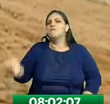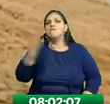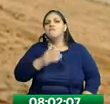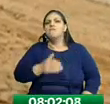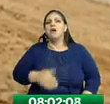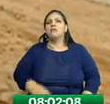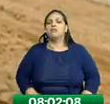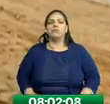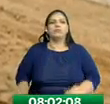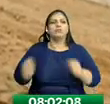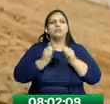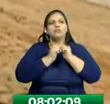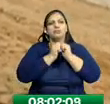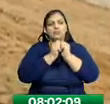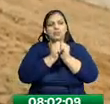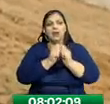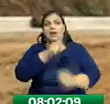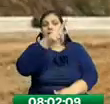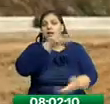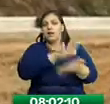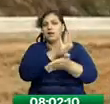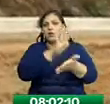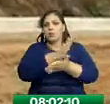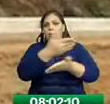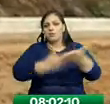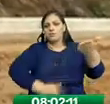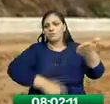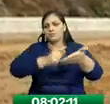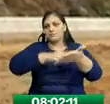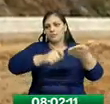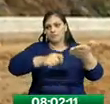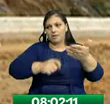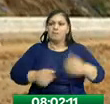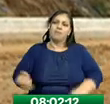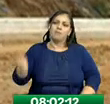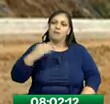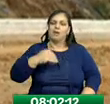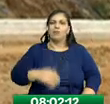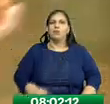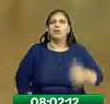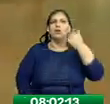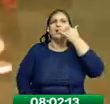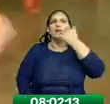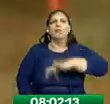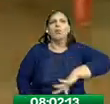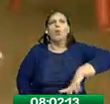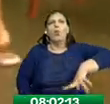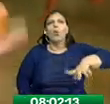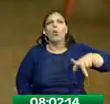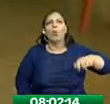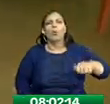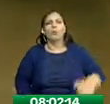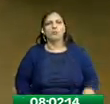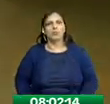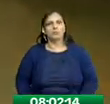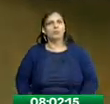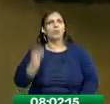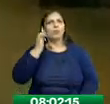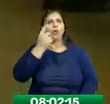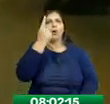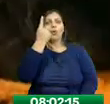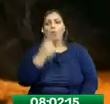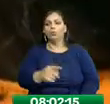a firmar documentos, pero subieron a la hermana de la víctima a un carro y, según su relato, la secuestraron por varios minutos. A